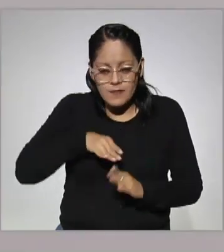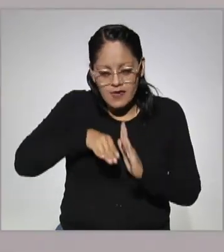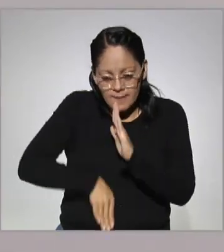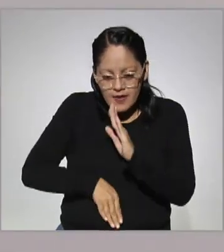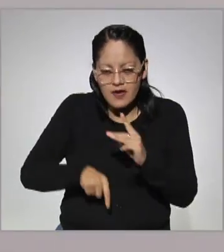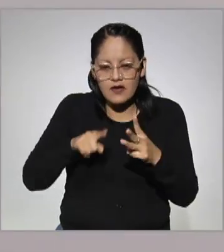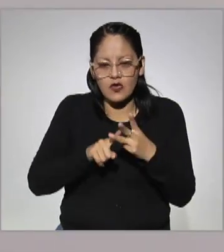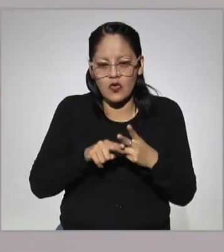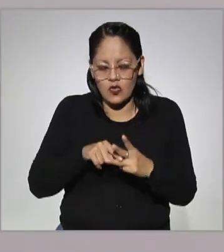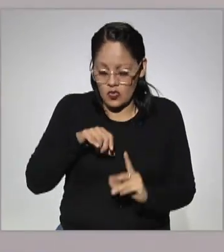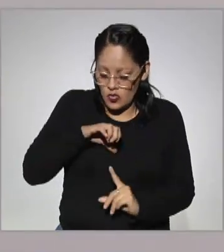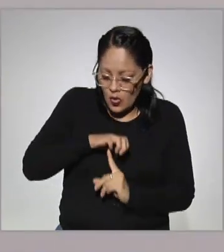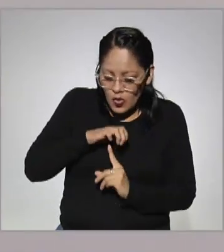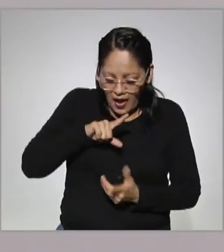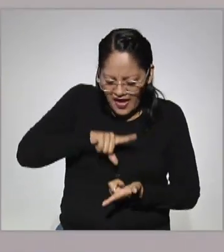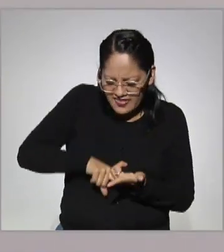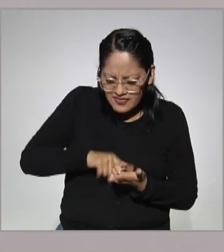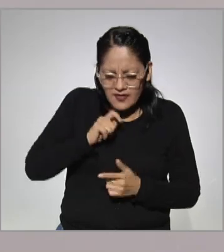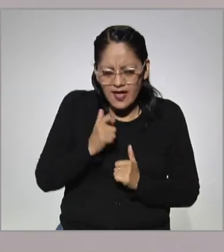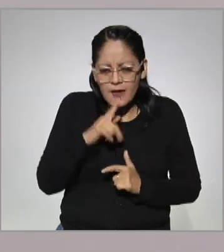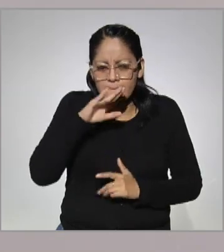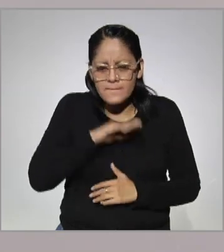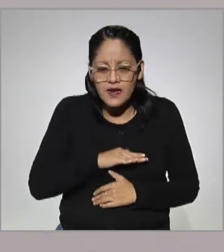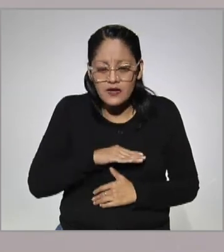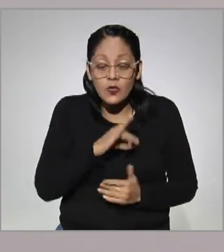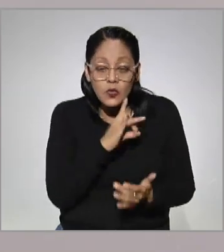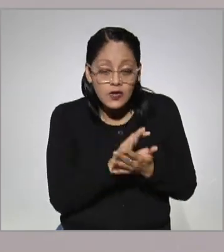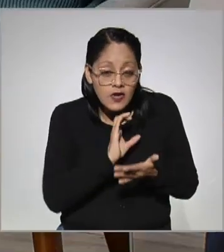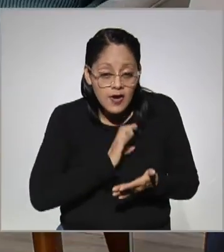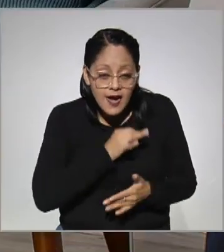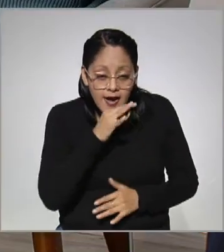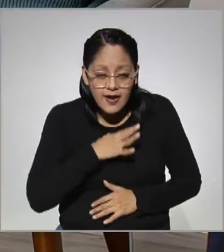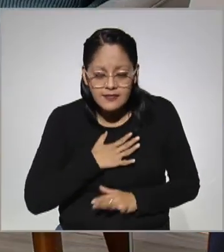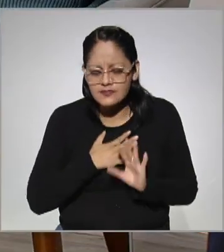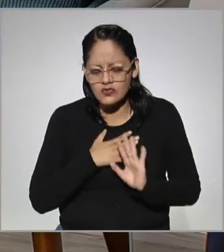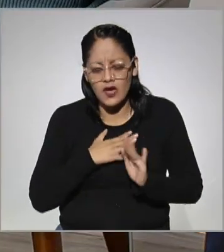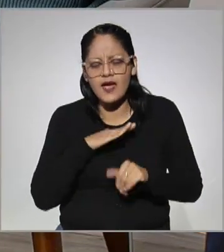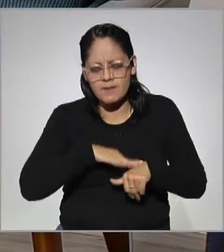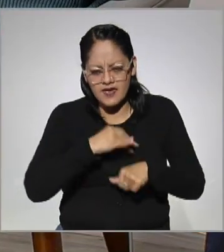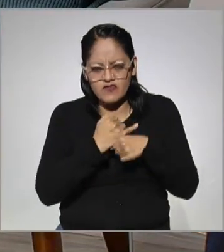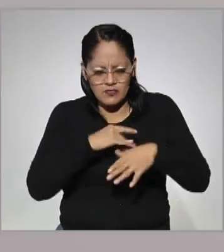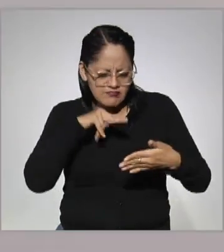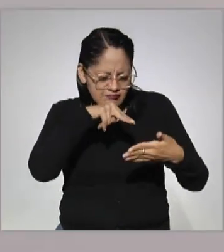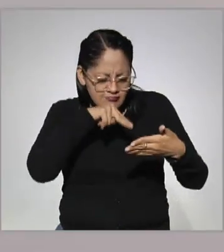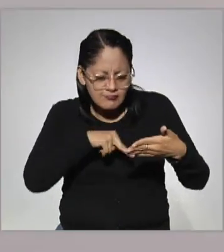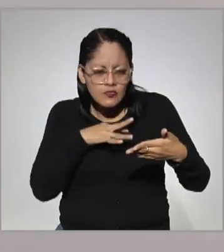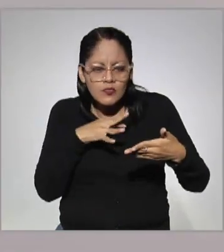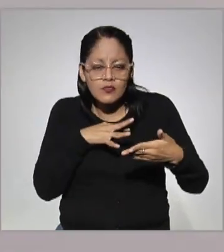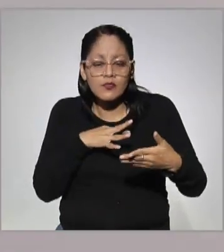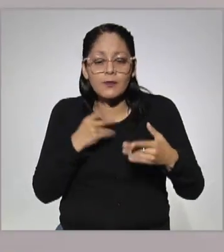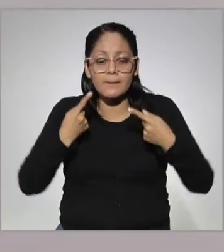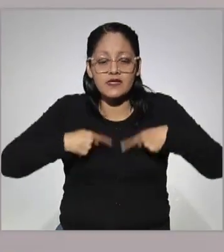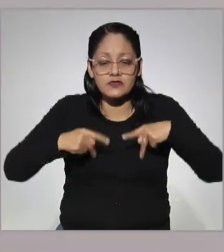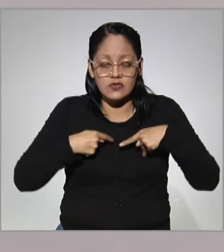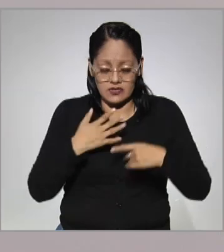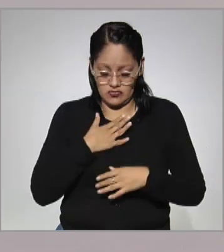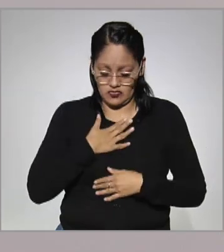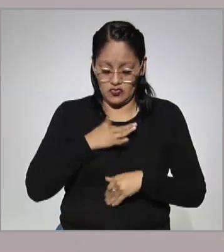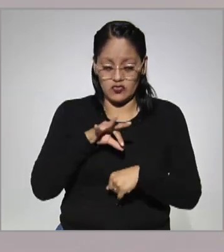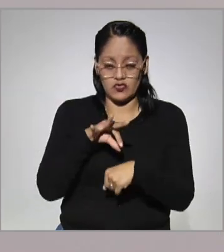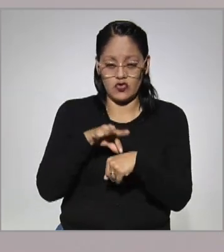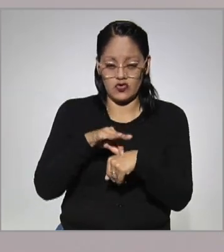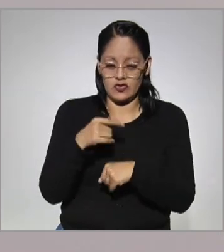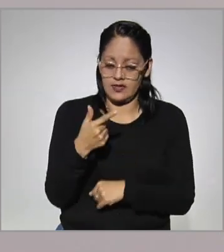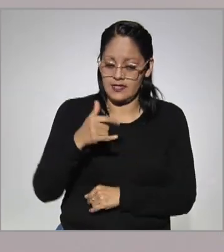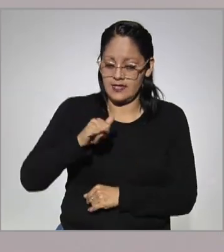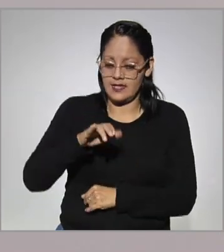hongos, no nada más nos da información de cáncer, porque además, algo muy interesante que a la gente, yo como ginecólogo